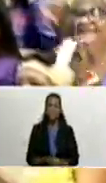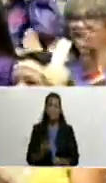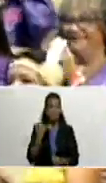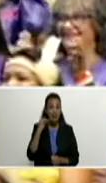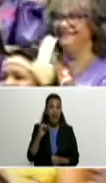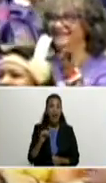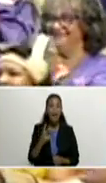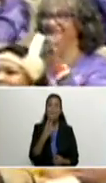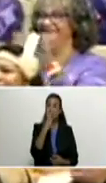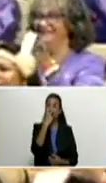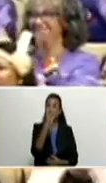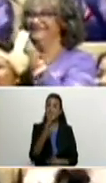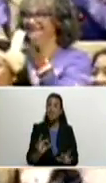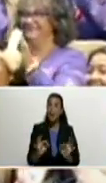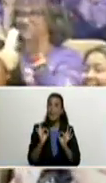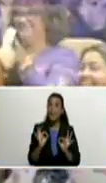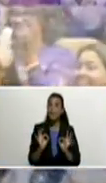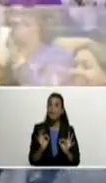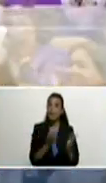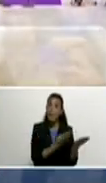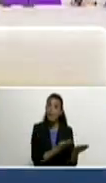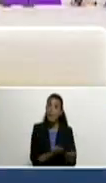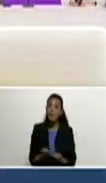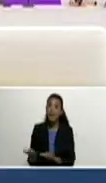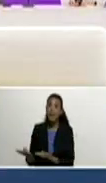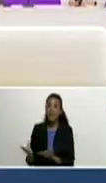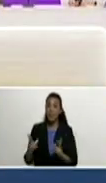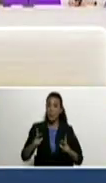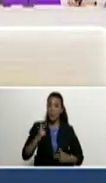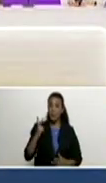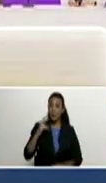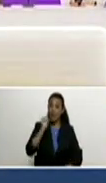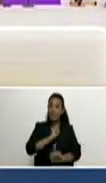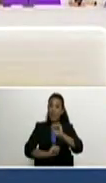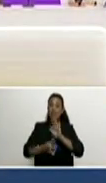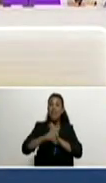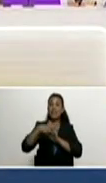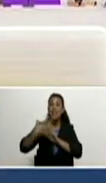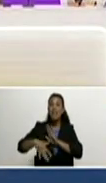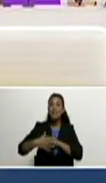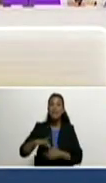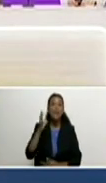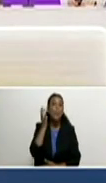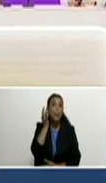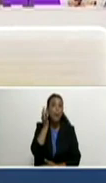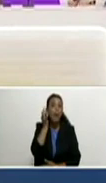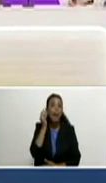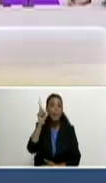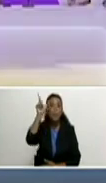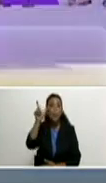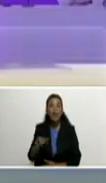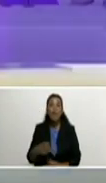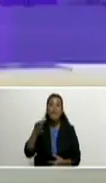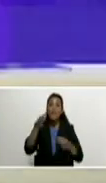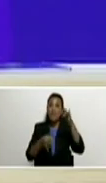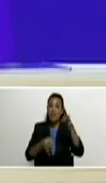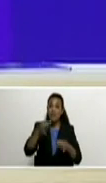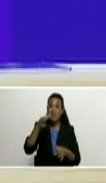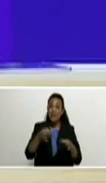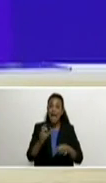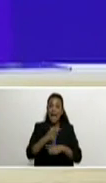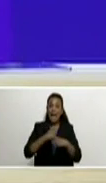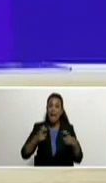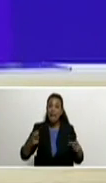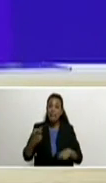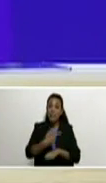Tenemos la visita especial para este acto de defensa de las mujeres y sus derechos del fiscal general